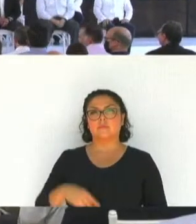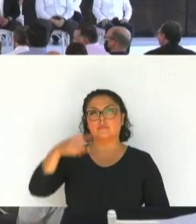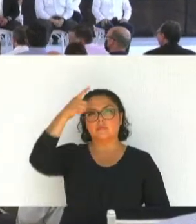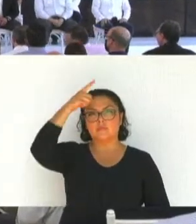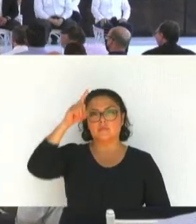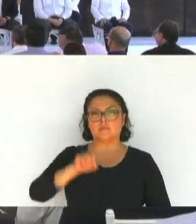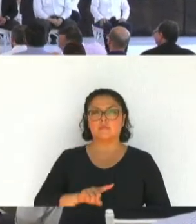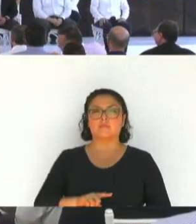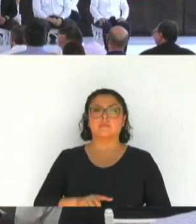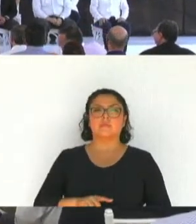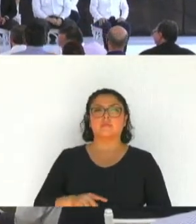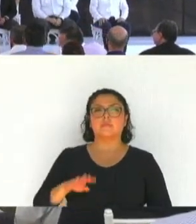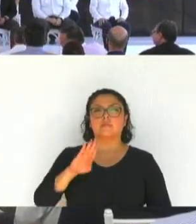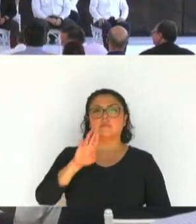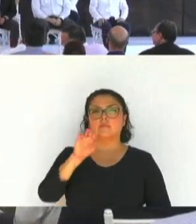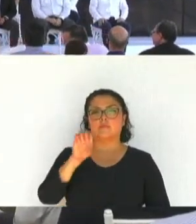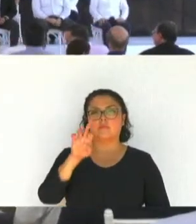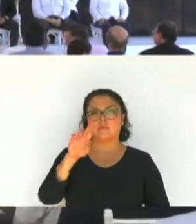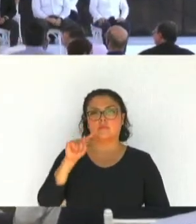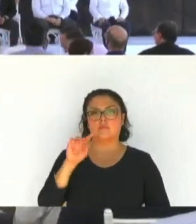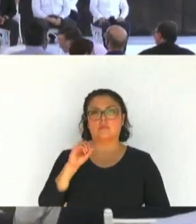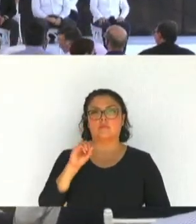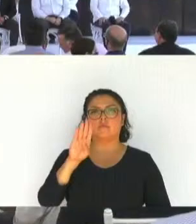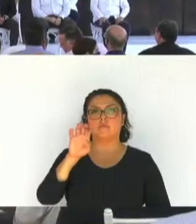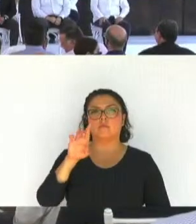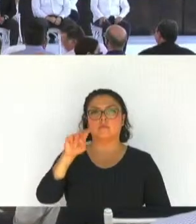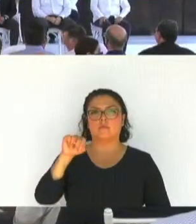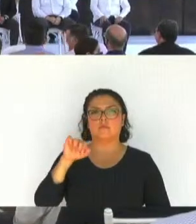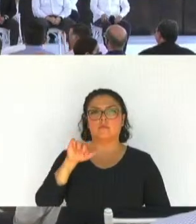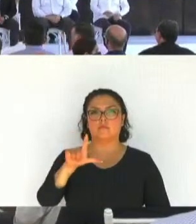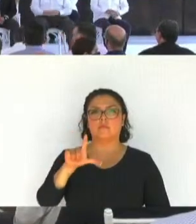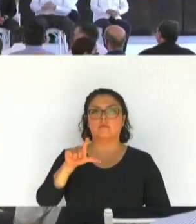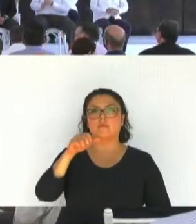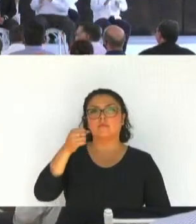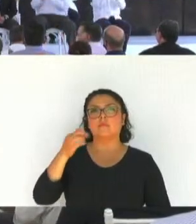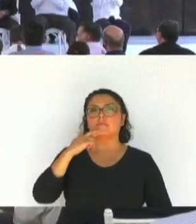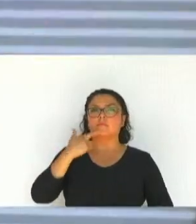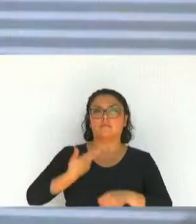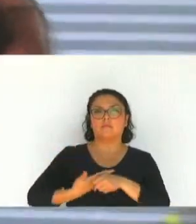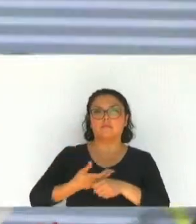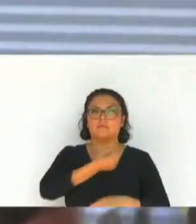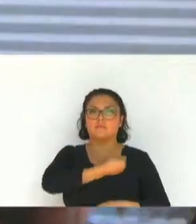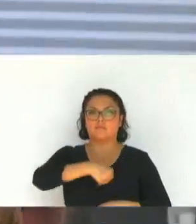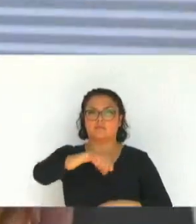Doctor Roberto Bernal Gómez, Secretario de Salud del Estado de Coahuila de Zaragoza.